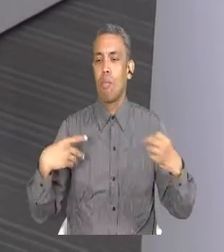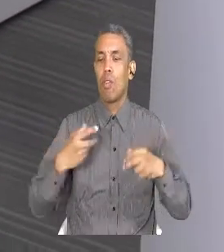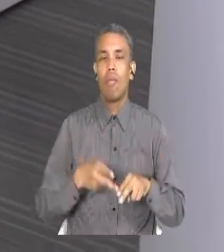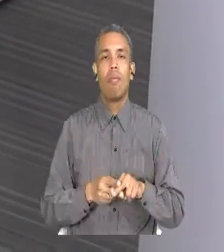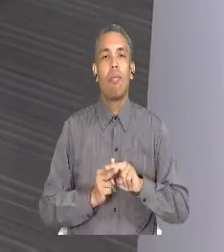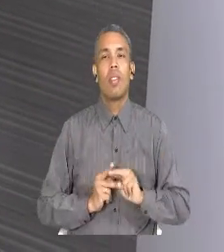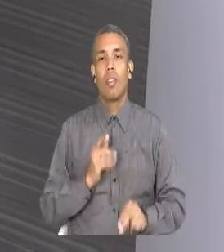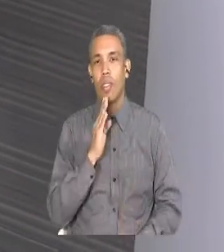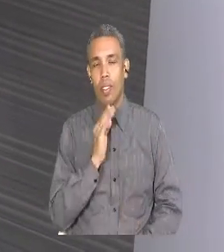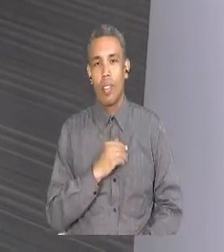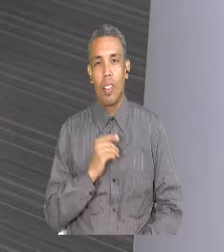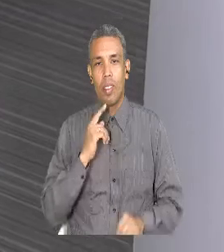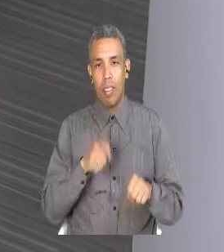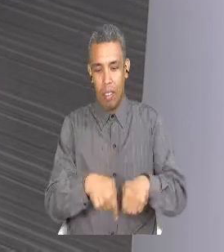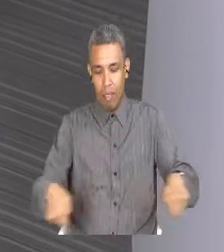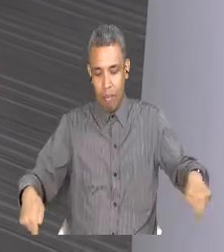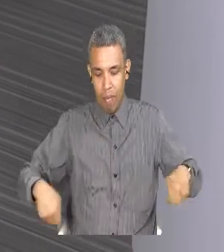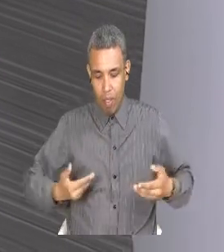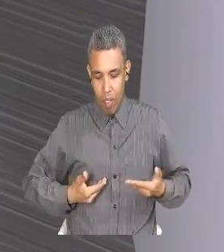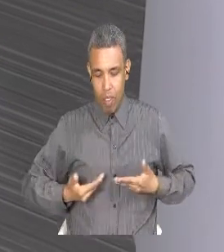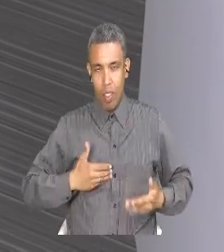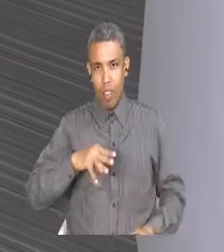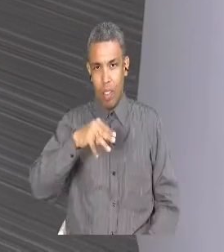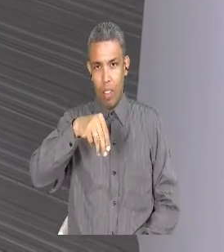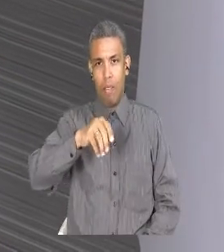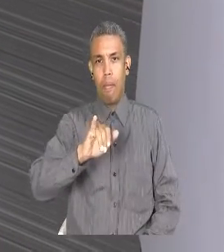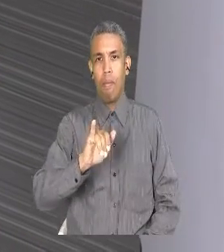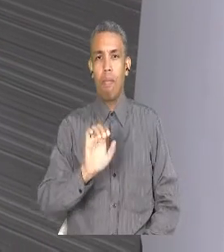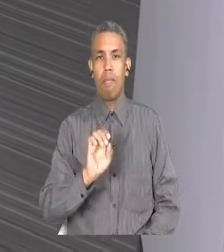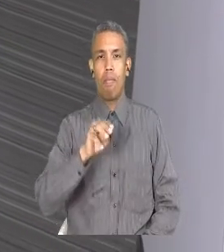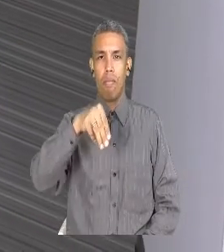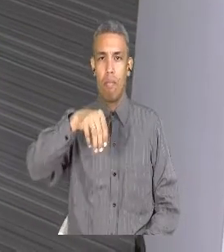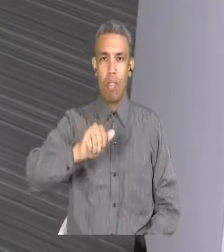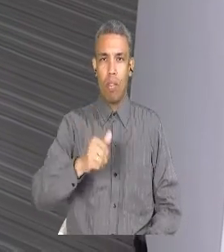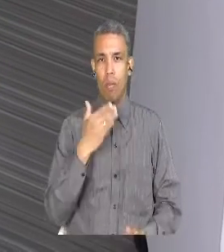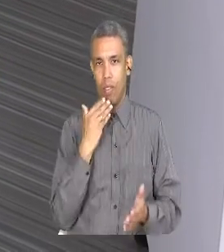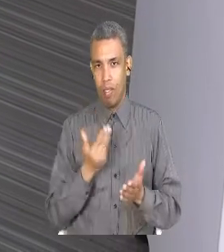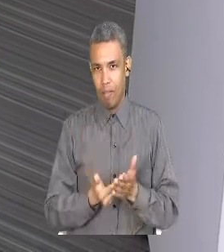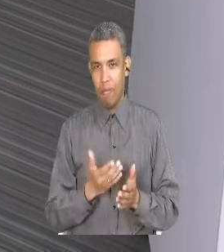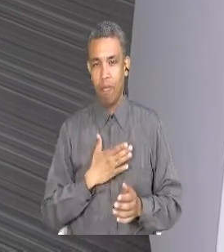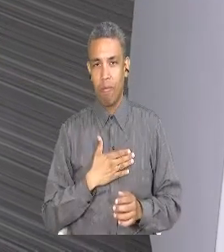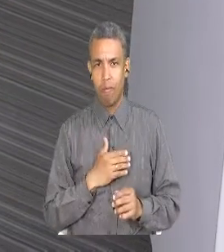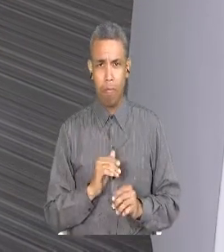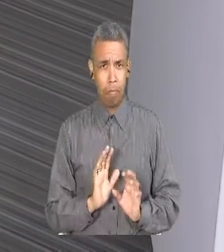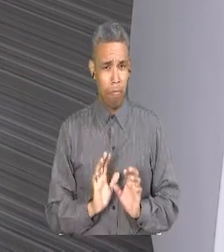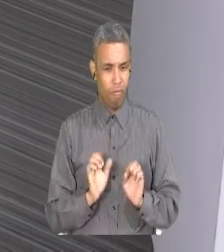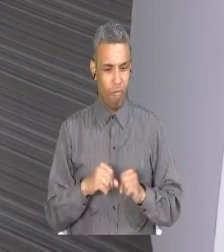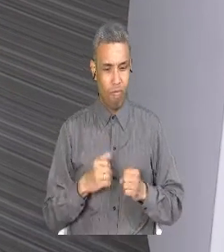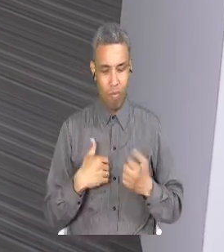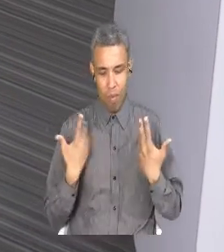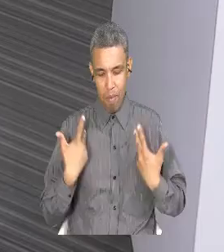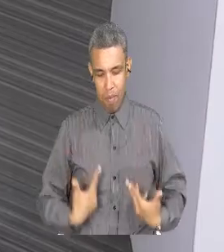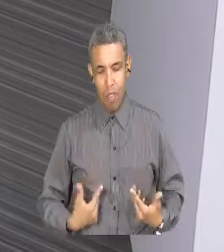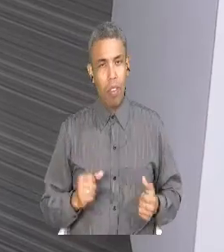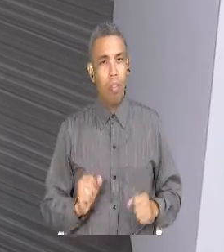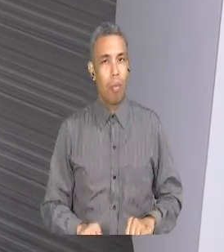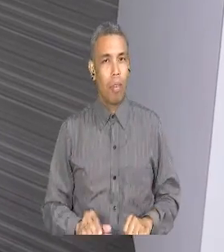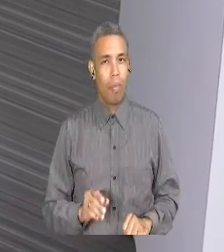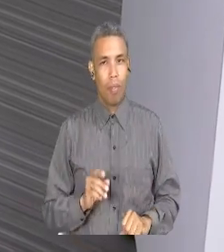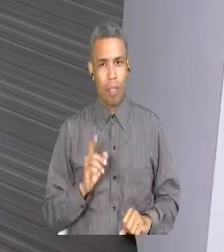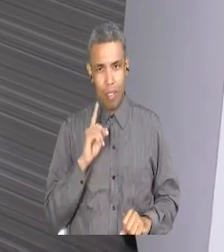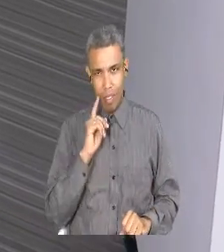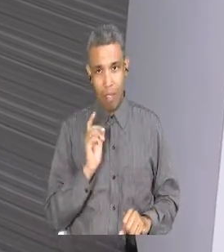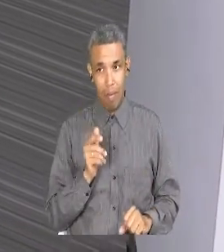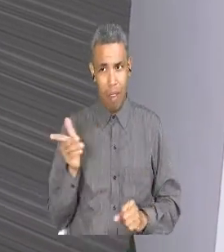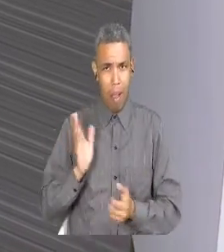zona rosa. Así que, mujeres, si ustedes quieren vestir así algo fresco, algo casual, pues no le den mente, váyanse para Miuma Boutique y visítenlos en la